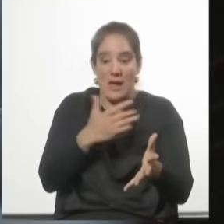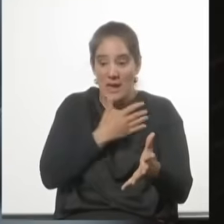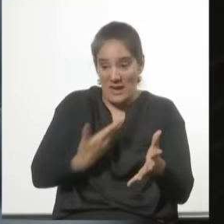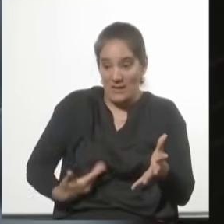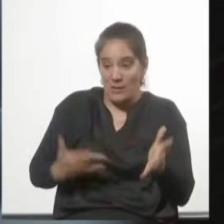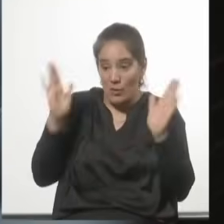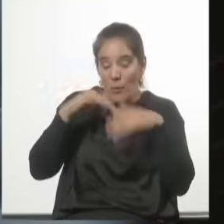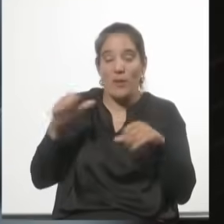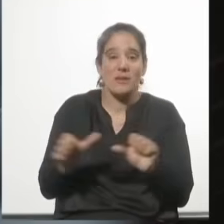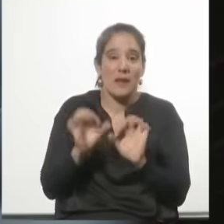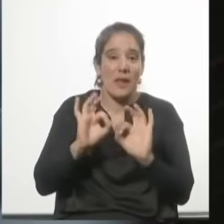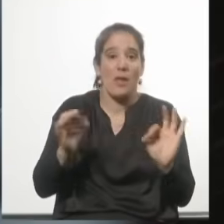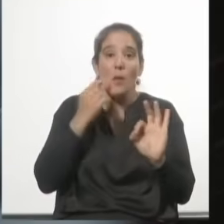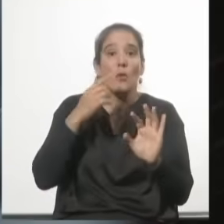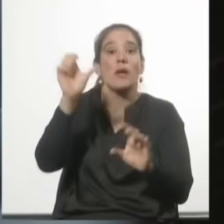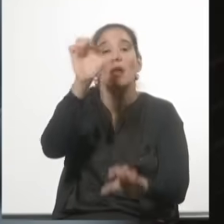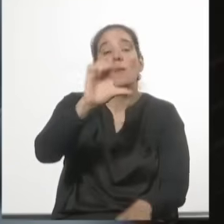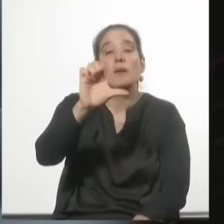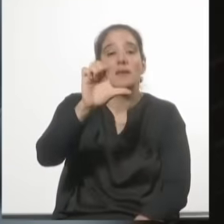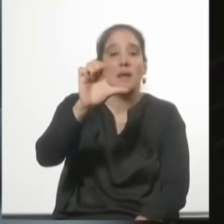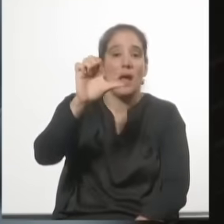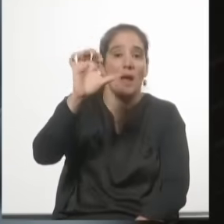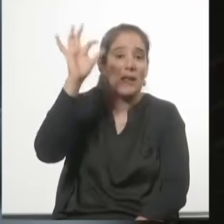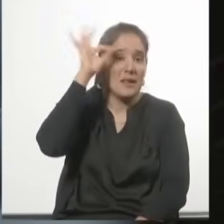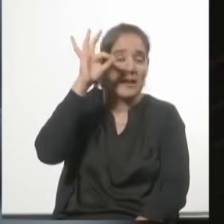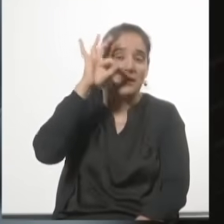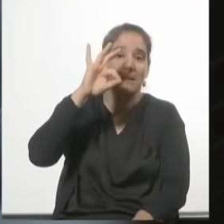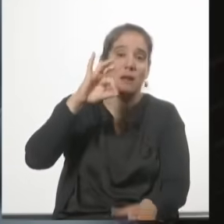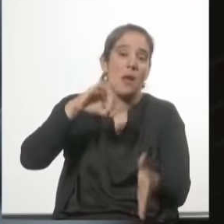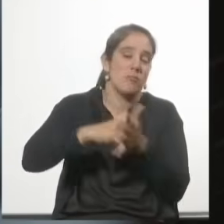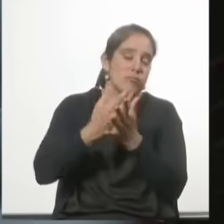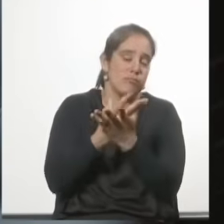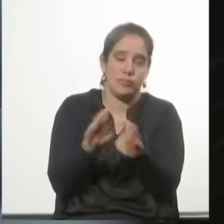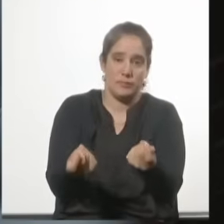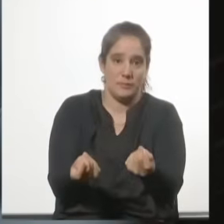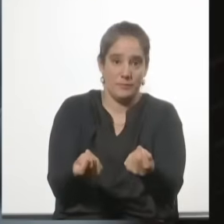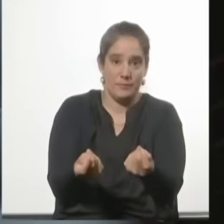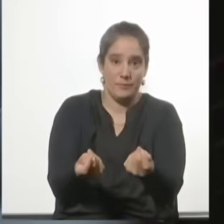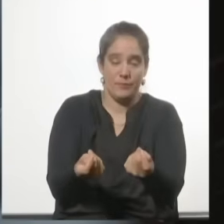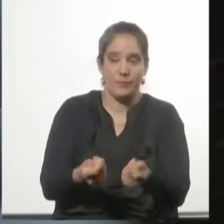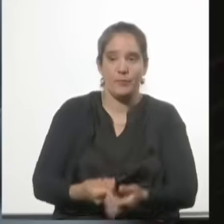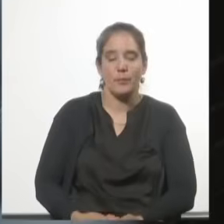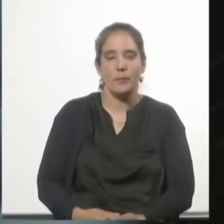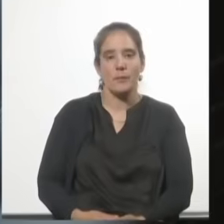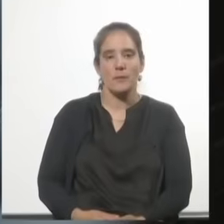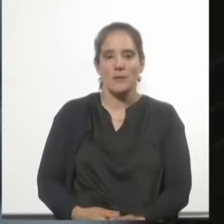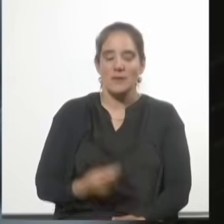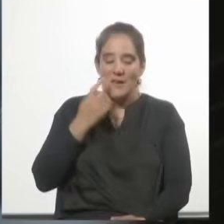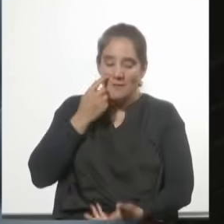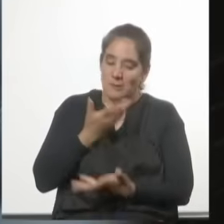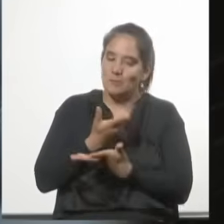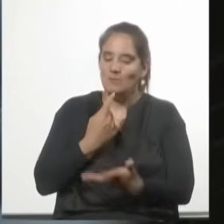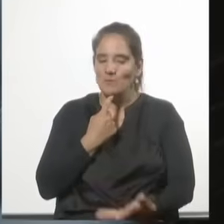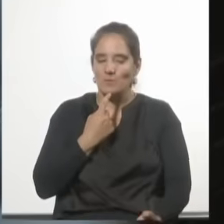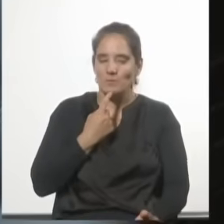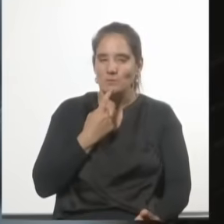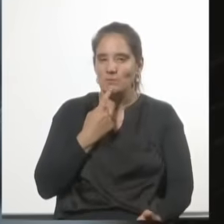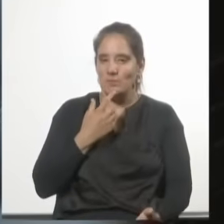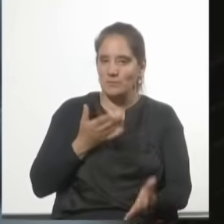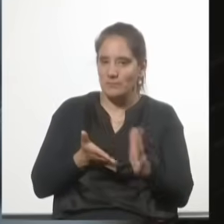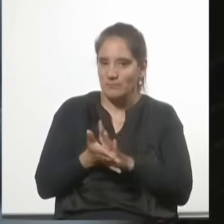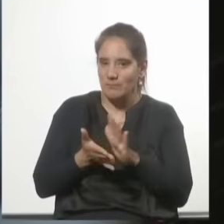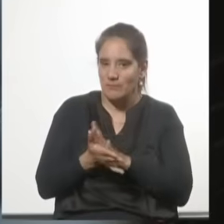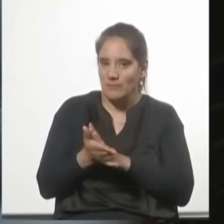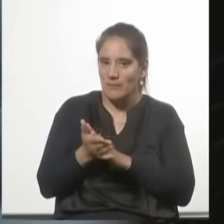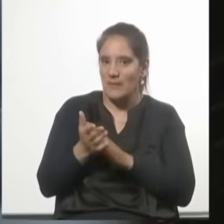el incumplimiento en la renovación. Ante los claros indicios de estar frente a una estafa, en perjuicio